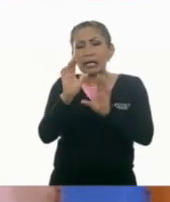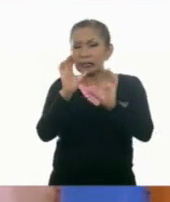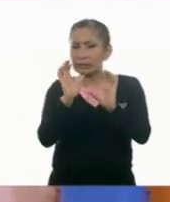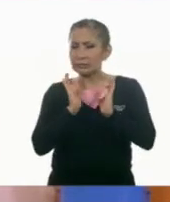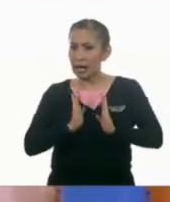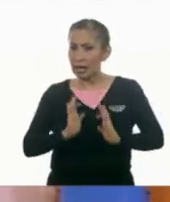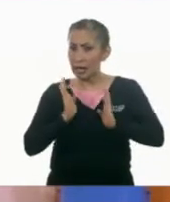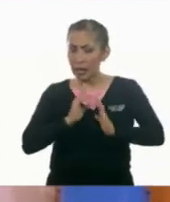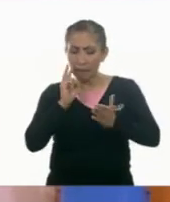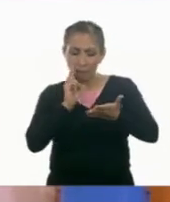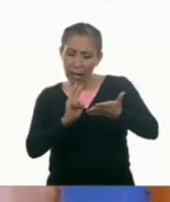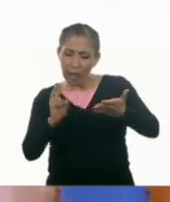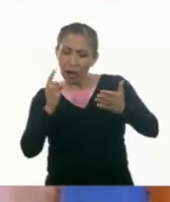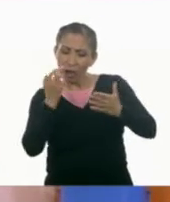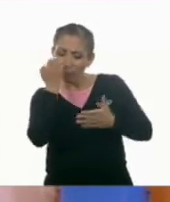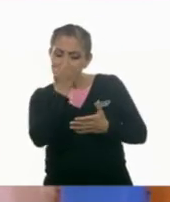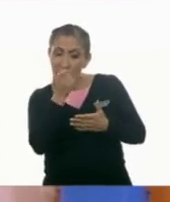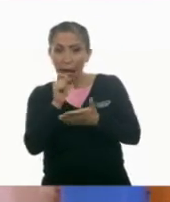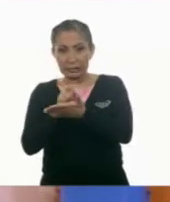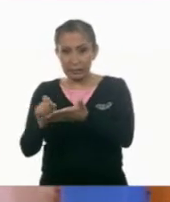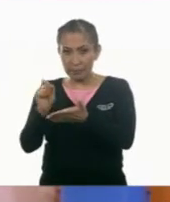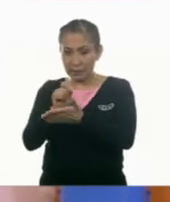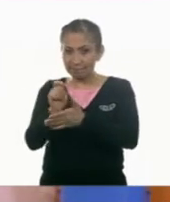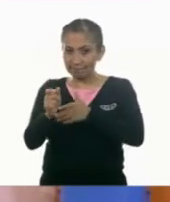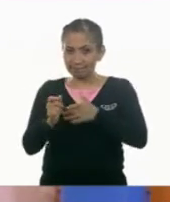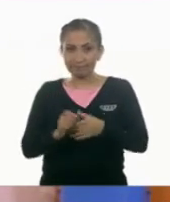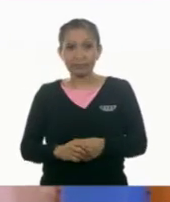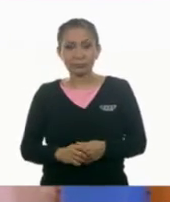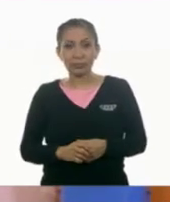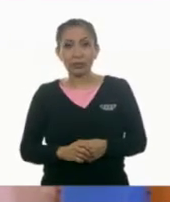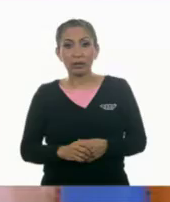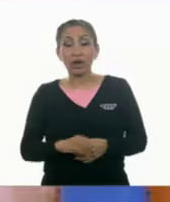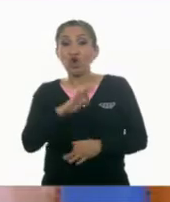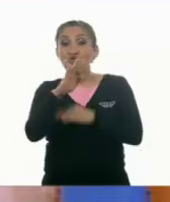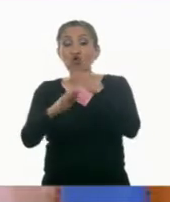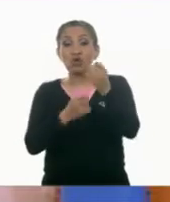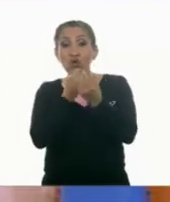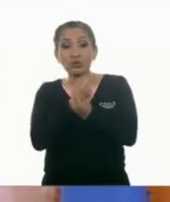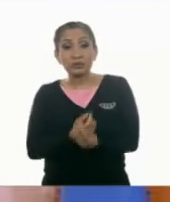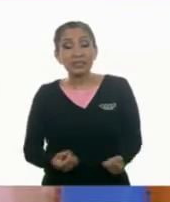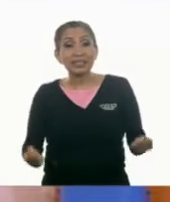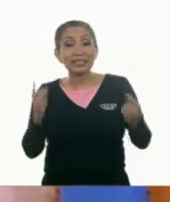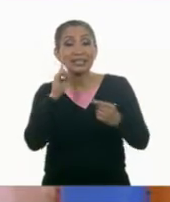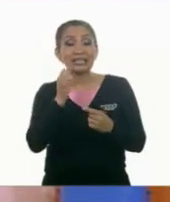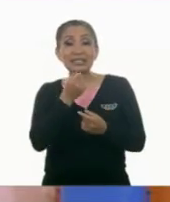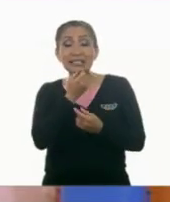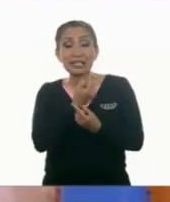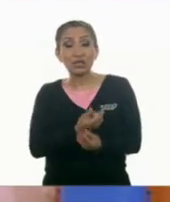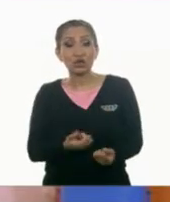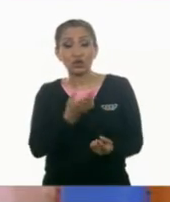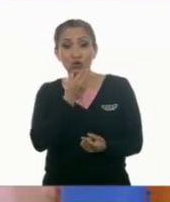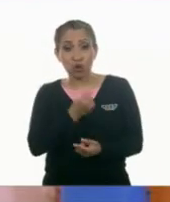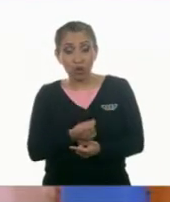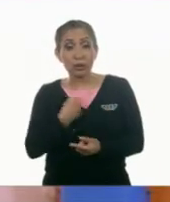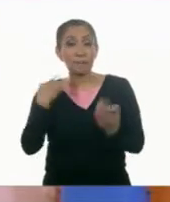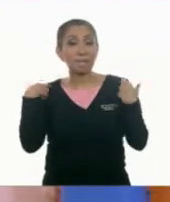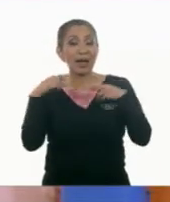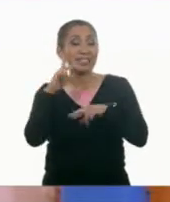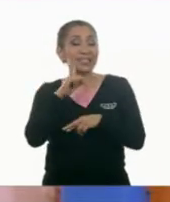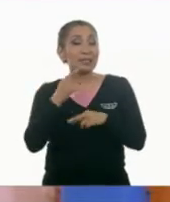calma para que tengan tiempo de escribir. Todas las niñas y niños y maestros y